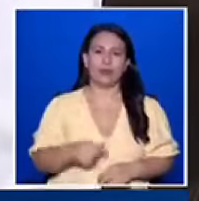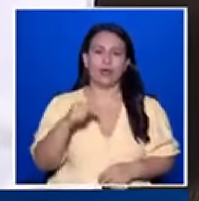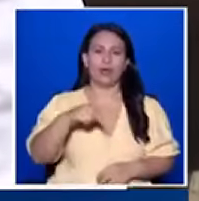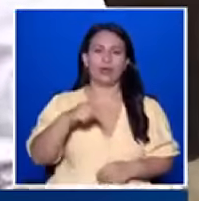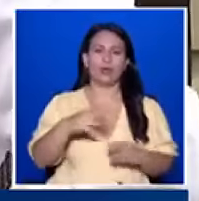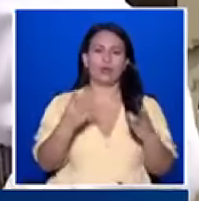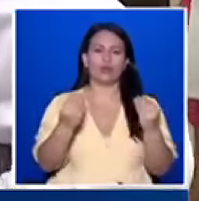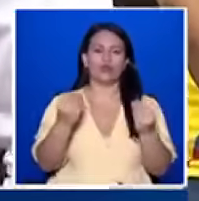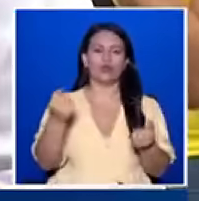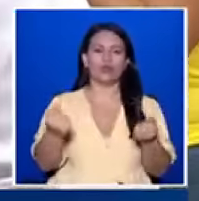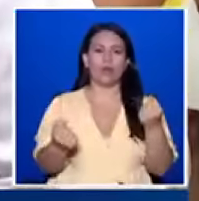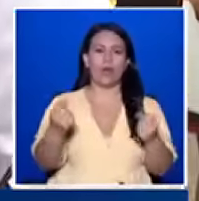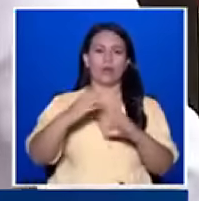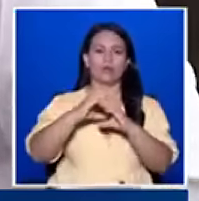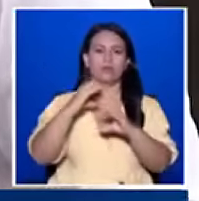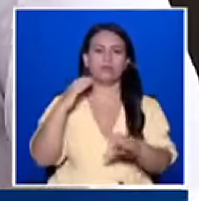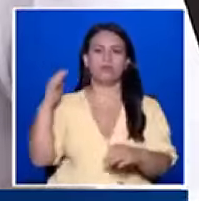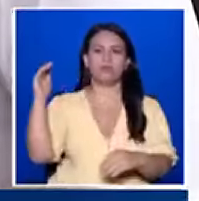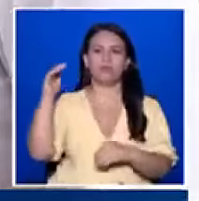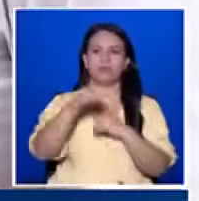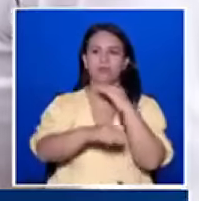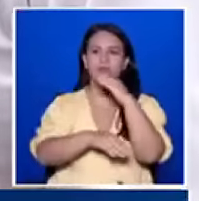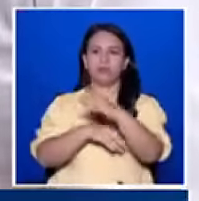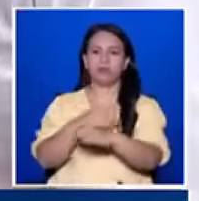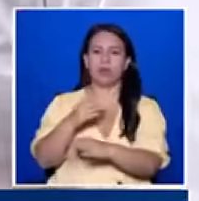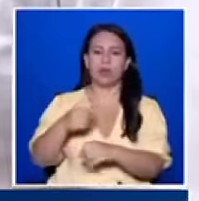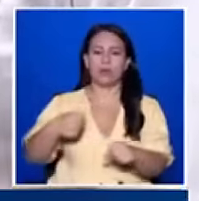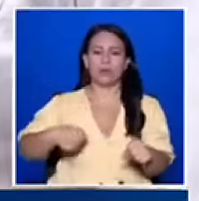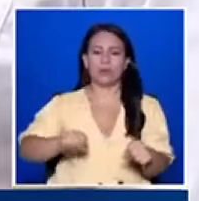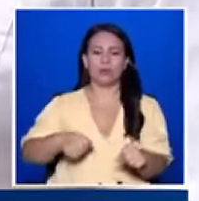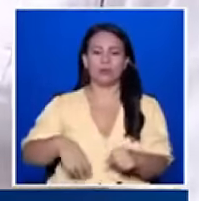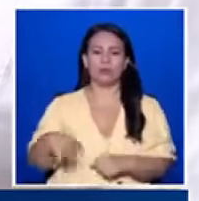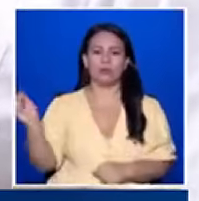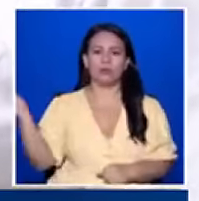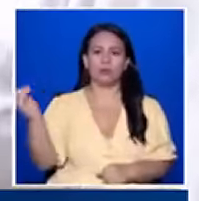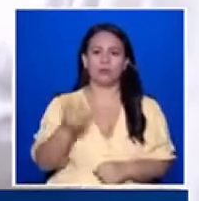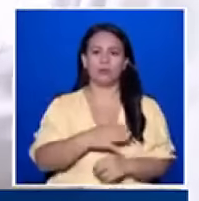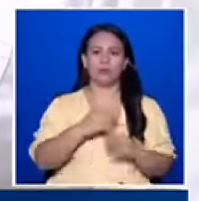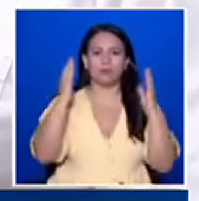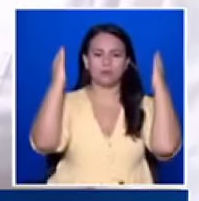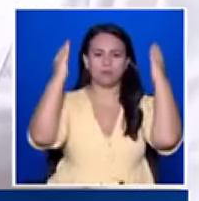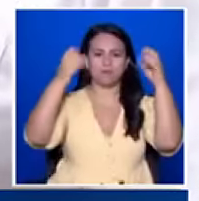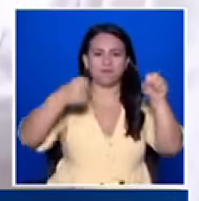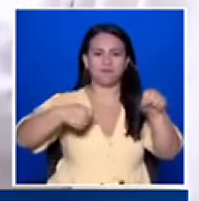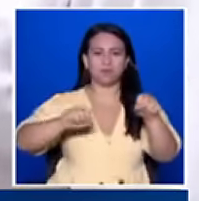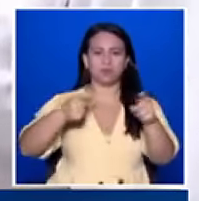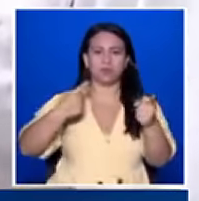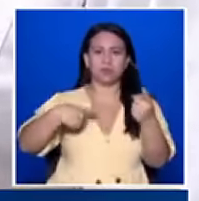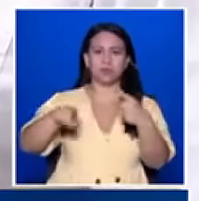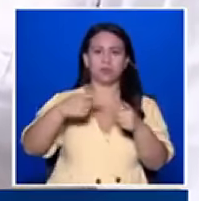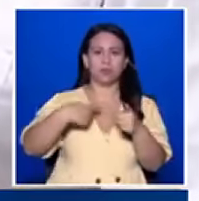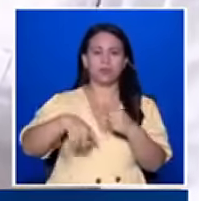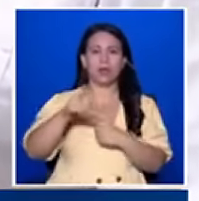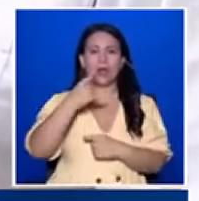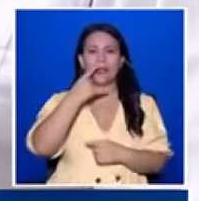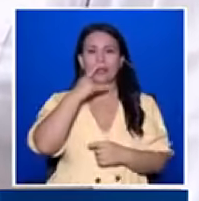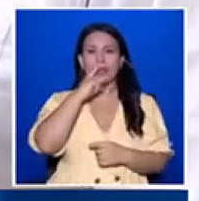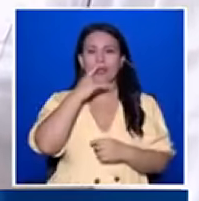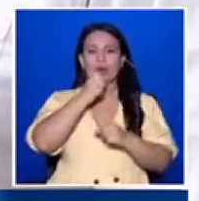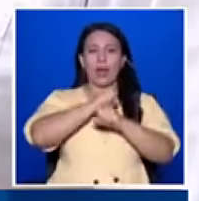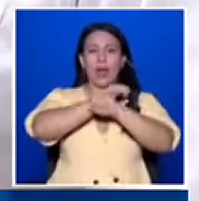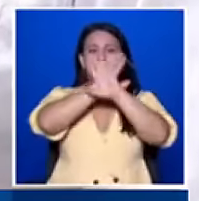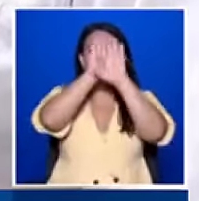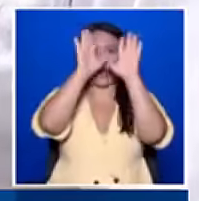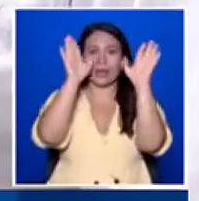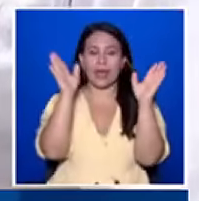pasan muchos colectivos, aparte de las motos lineales, las tricimotos, hay muchos niños que salen en la mañana,